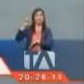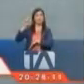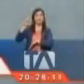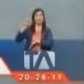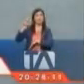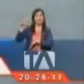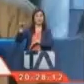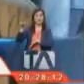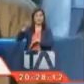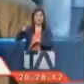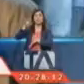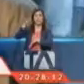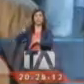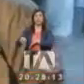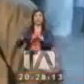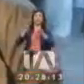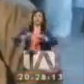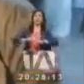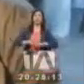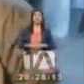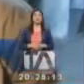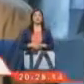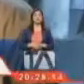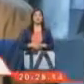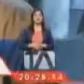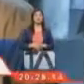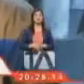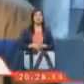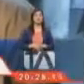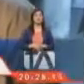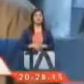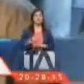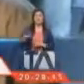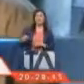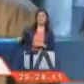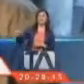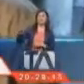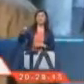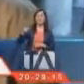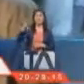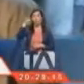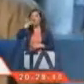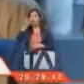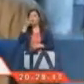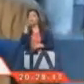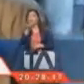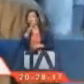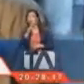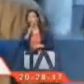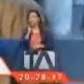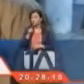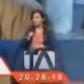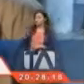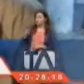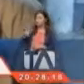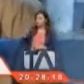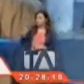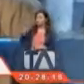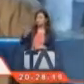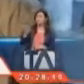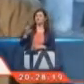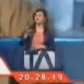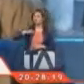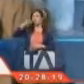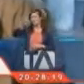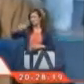la aeronave aparentemente son 12 kilómetros a la redonda y eso pues es bastante este bastante